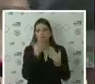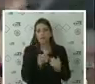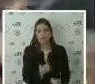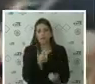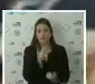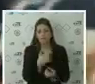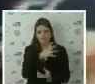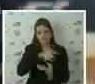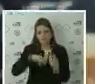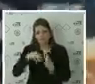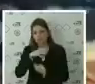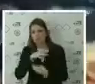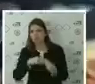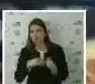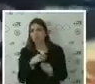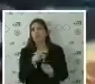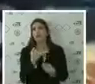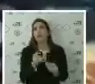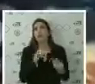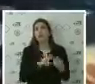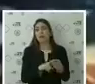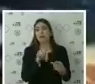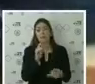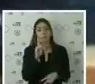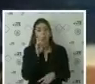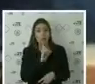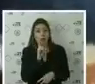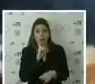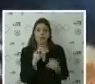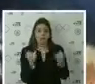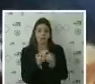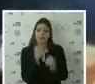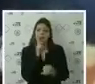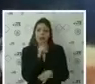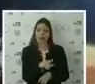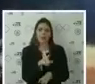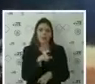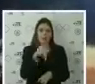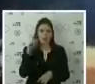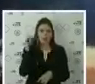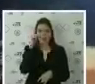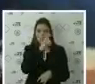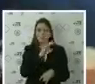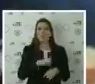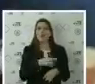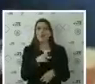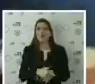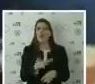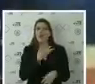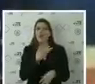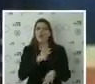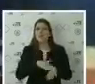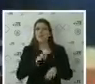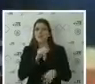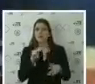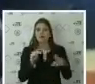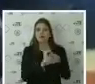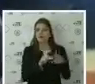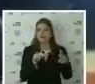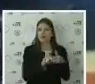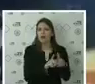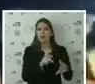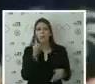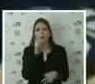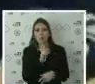de género pues sí también será difícil, porque el tema que más se dio fue el feminicidio y el homicidio, tanto hombres